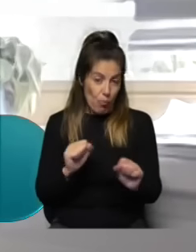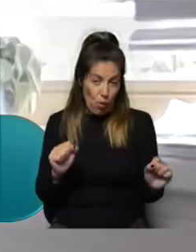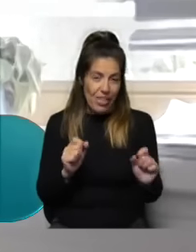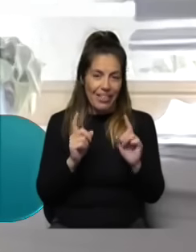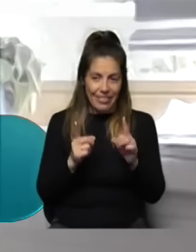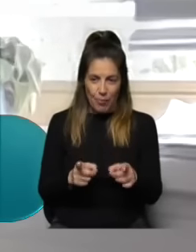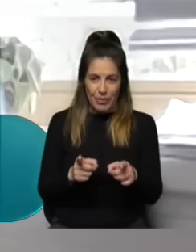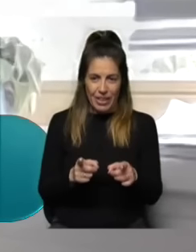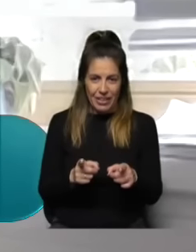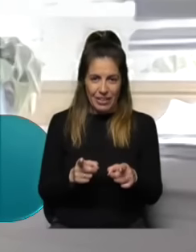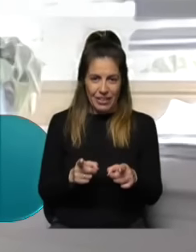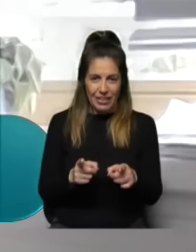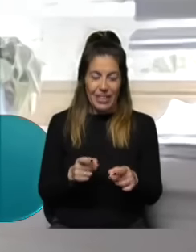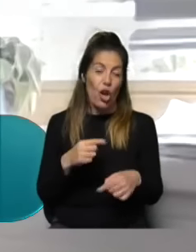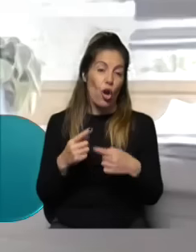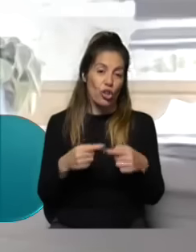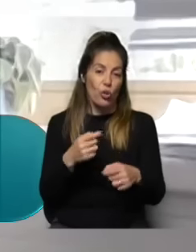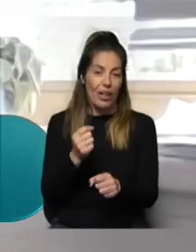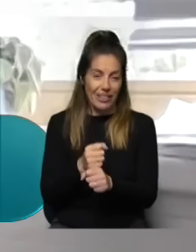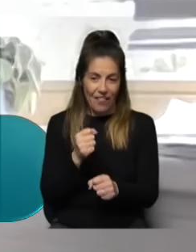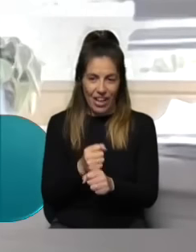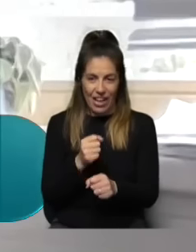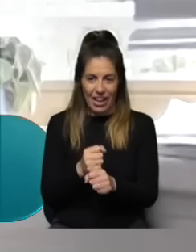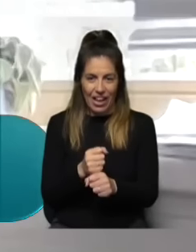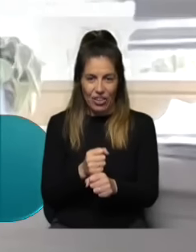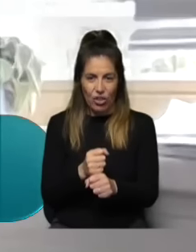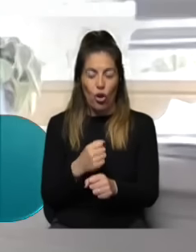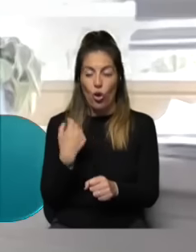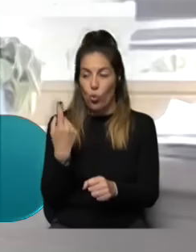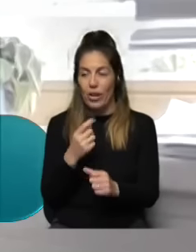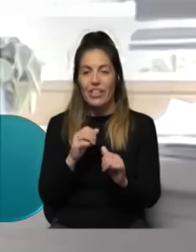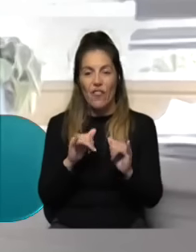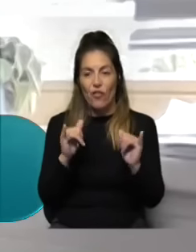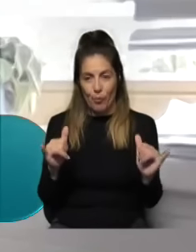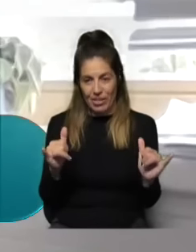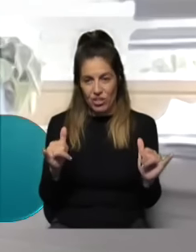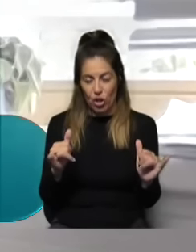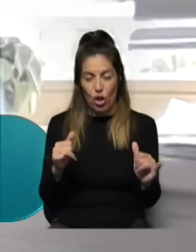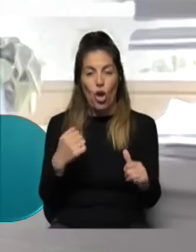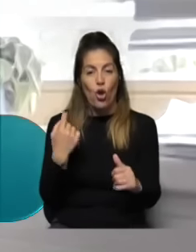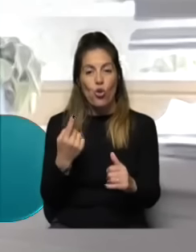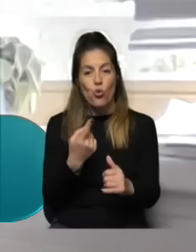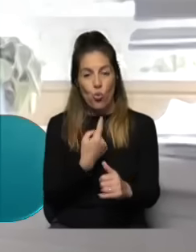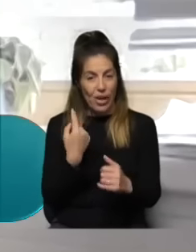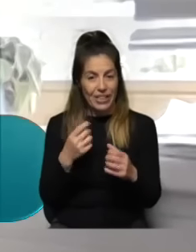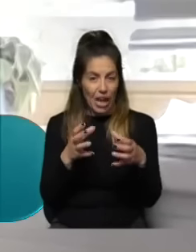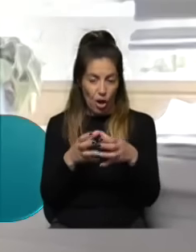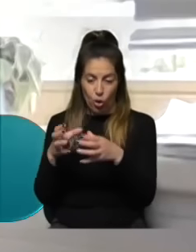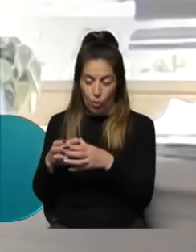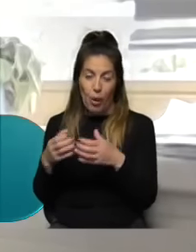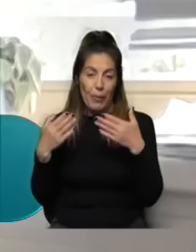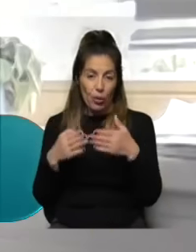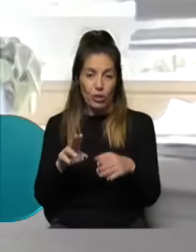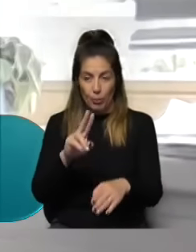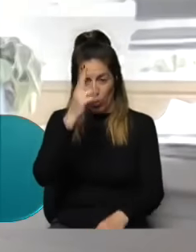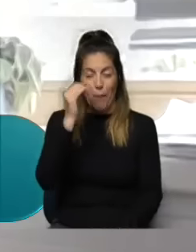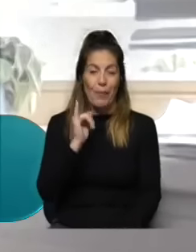también de seguir trabajando con nuestros datos, con nuestras especies y con preguntas que hay para Uruguay. Pero